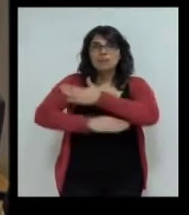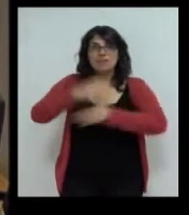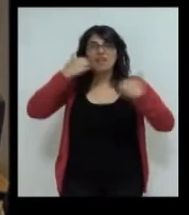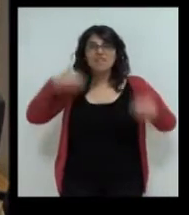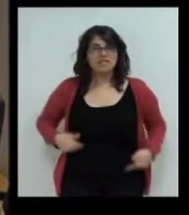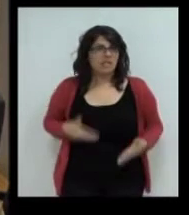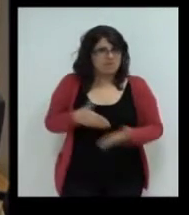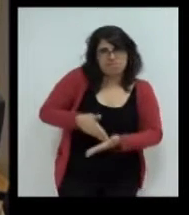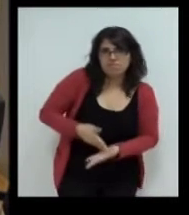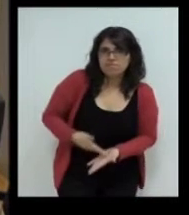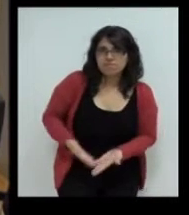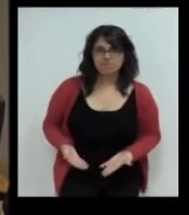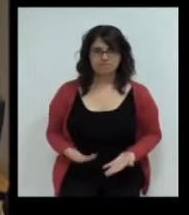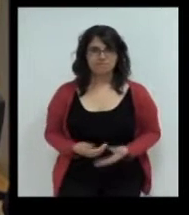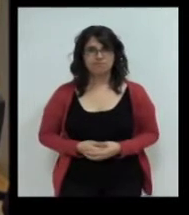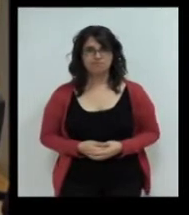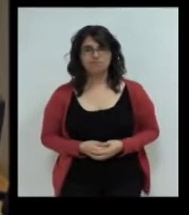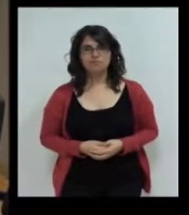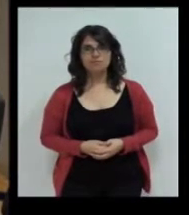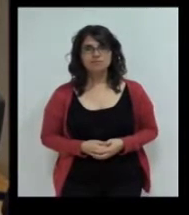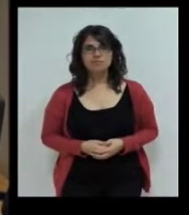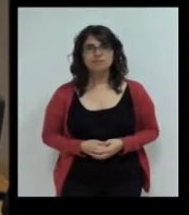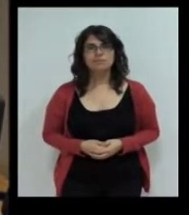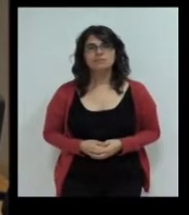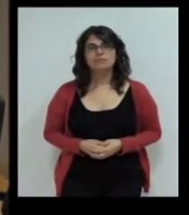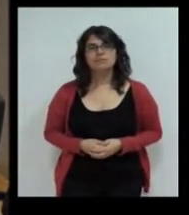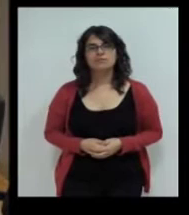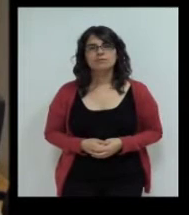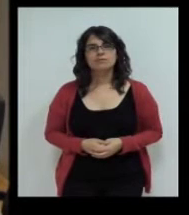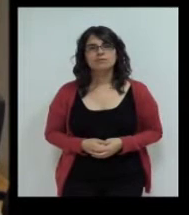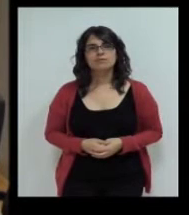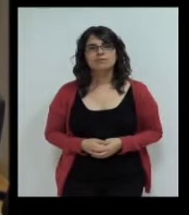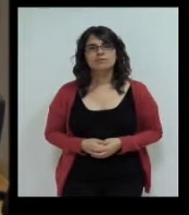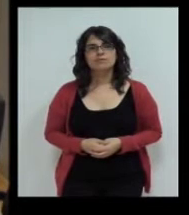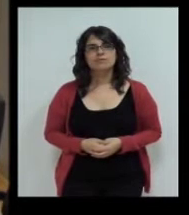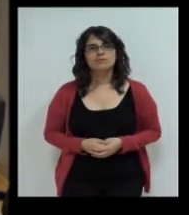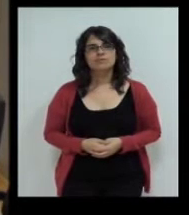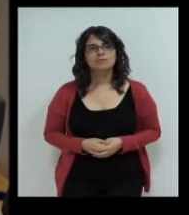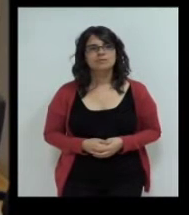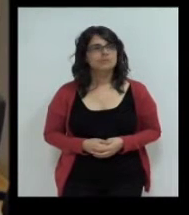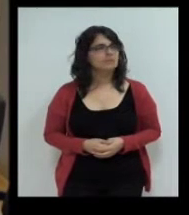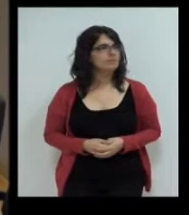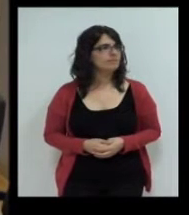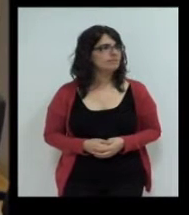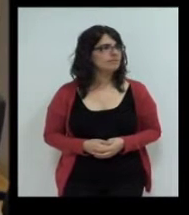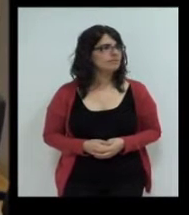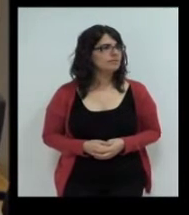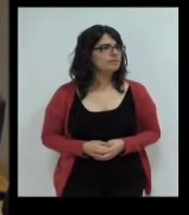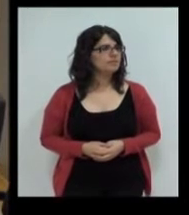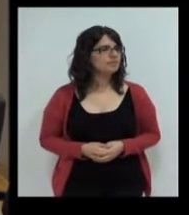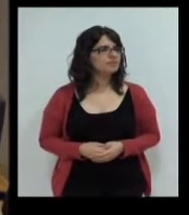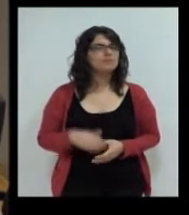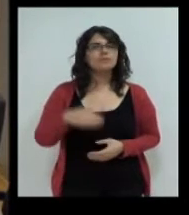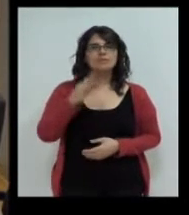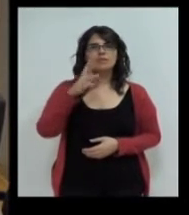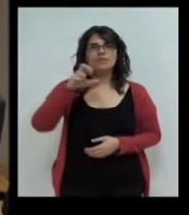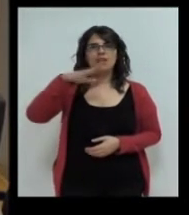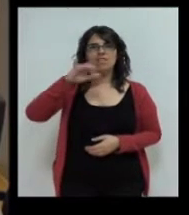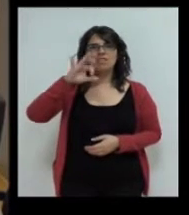¿no? Entonces, a ver, ¿quieres apuntar algo? Claro, es totalmente de acuerdo. Si es